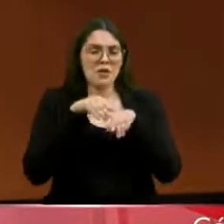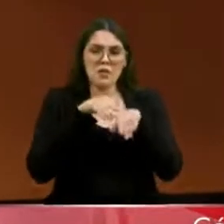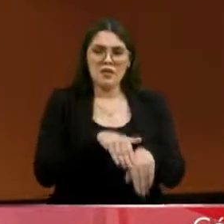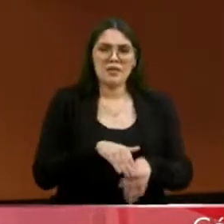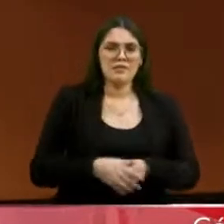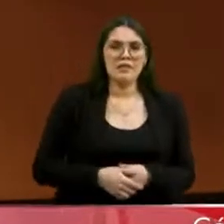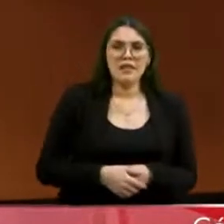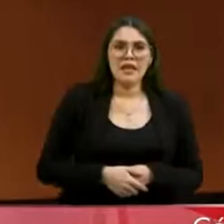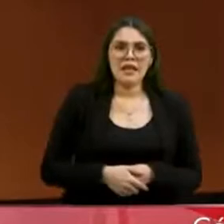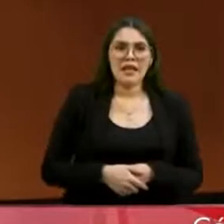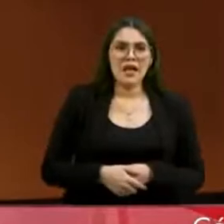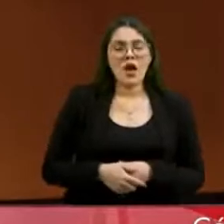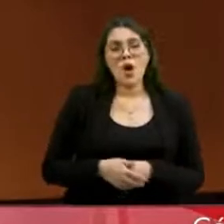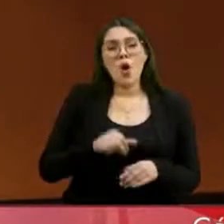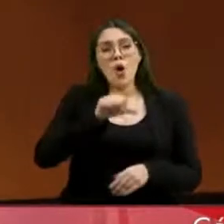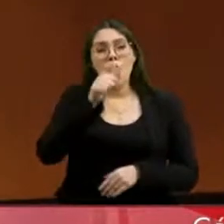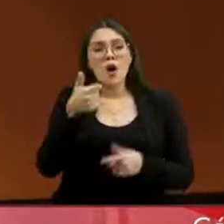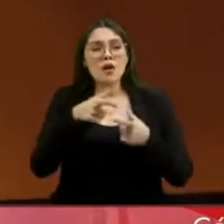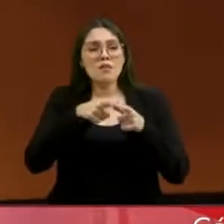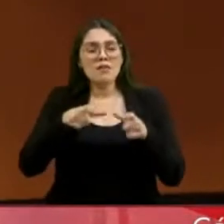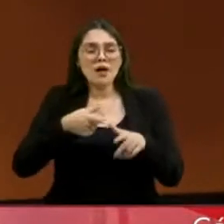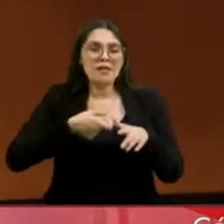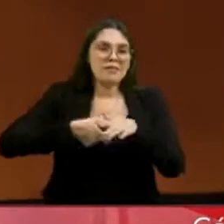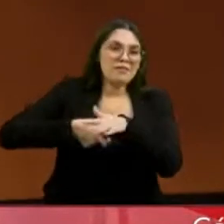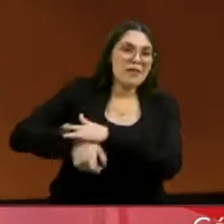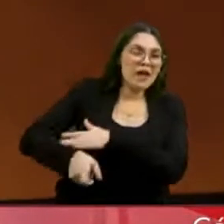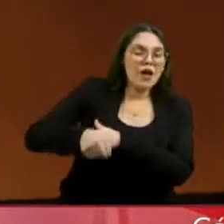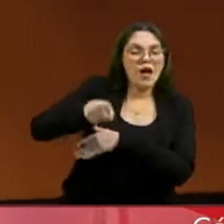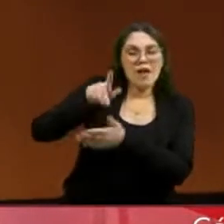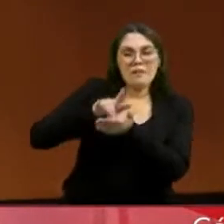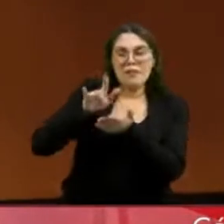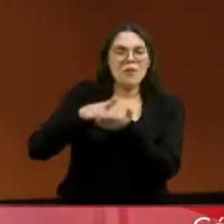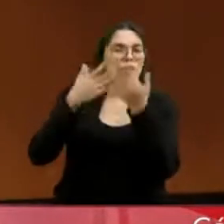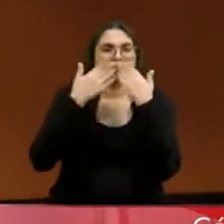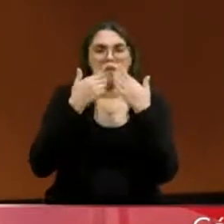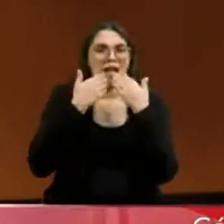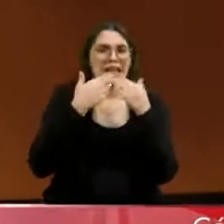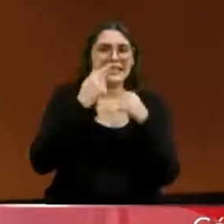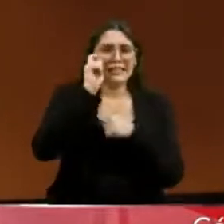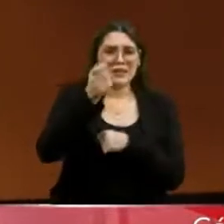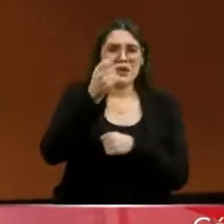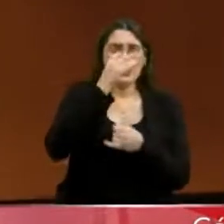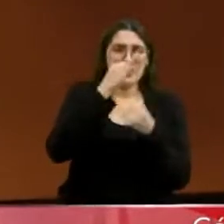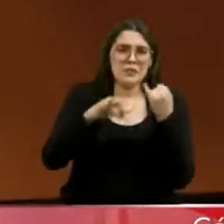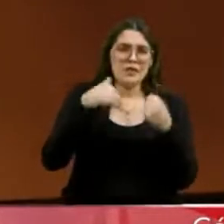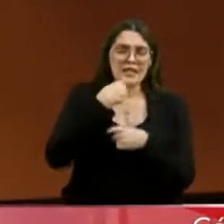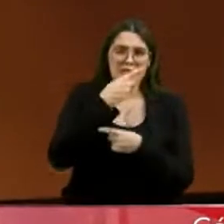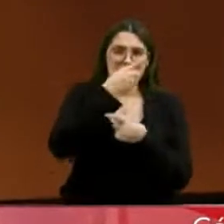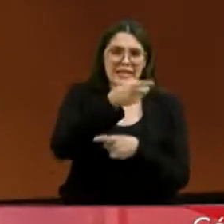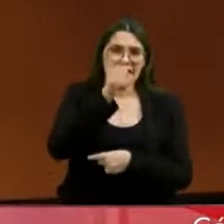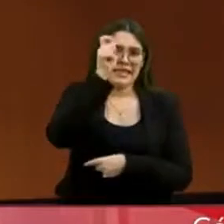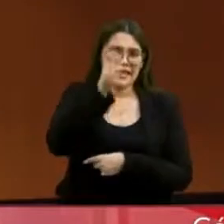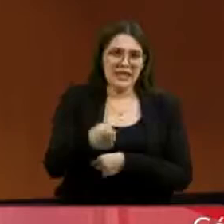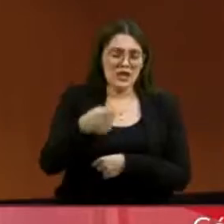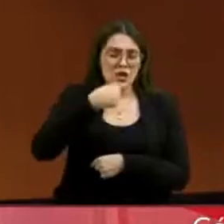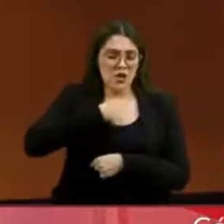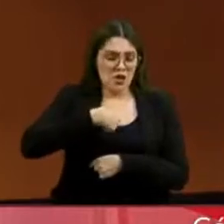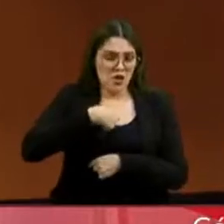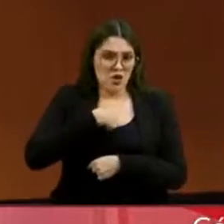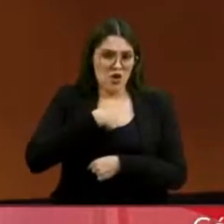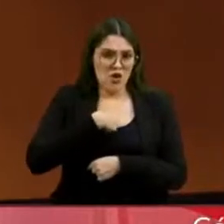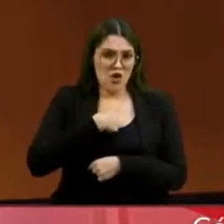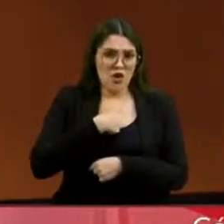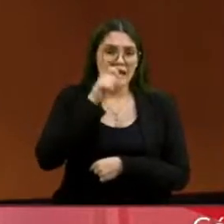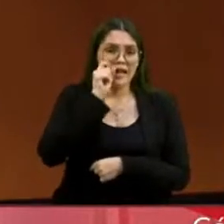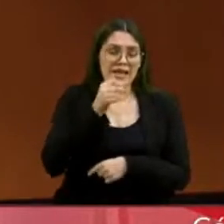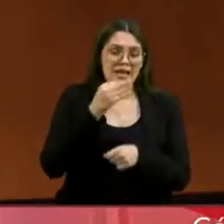hay cheques en blanco para nadie, lo sabemos bien, pero quiero terminar diciendo, no soy quien